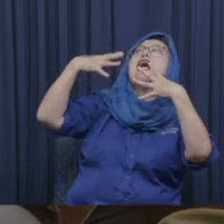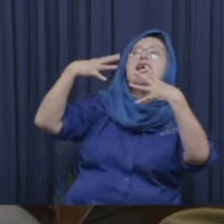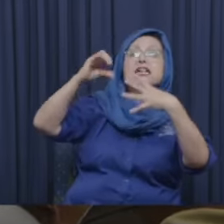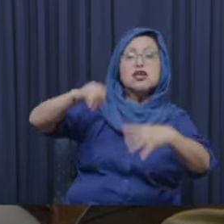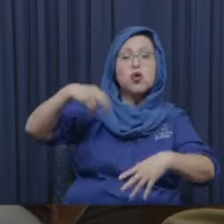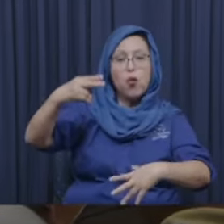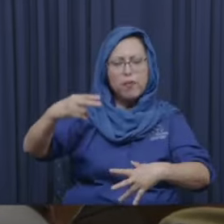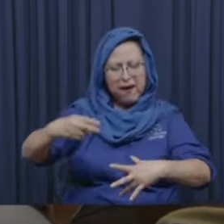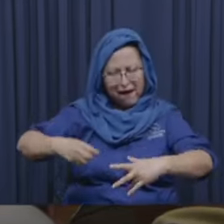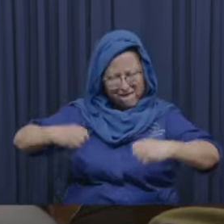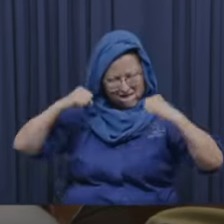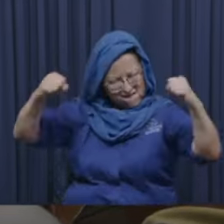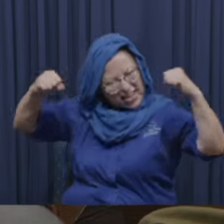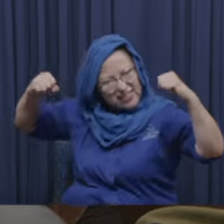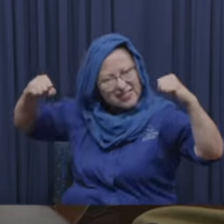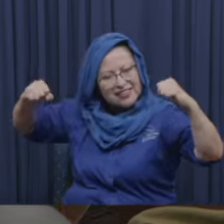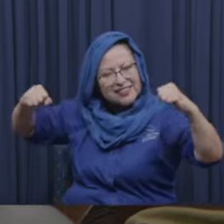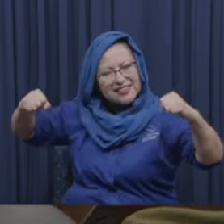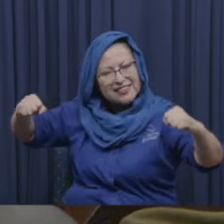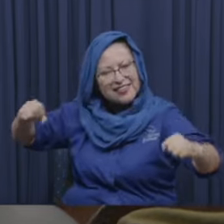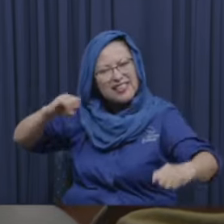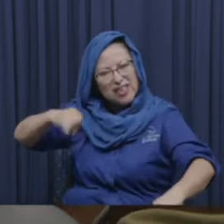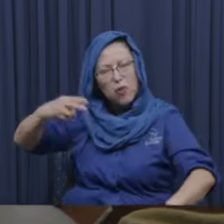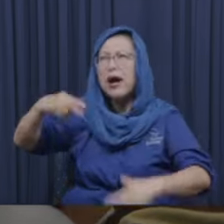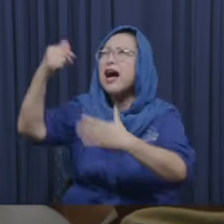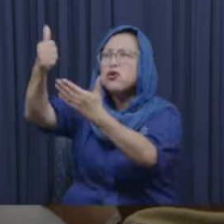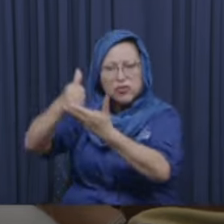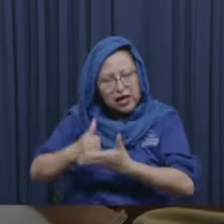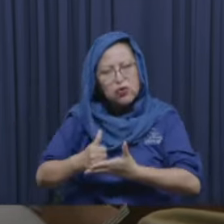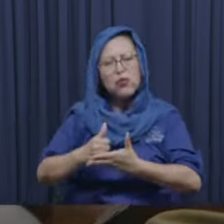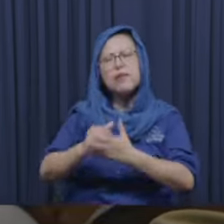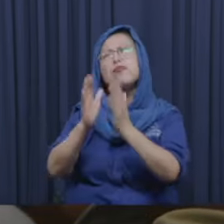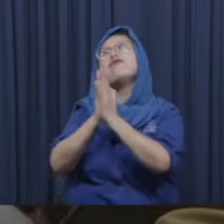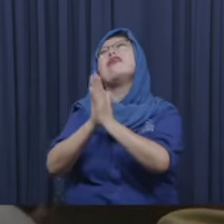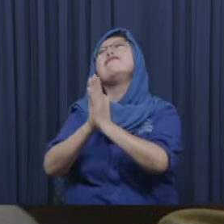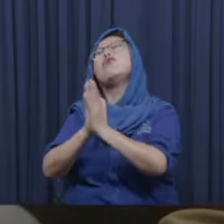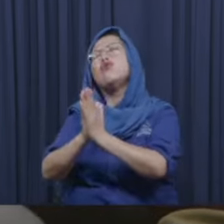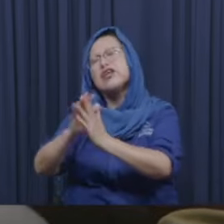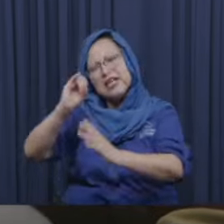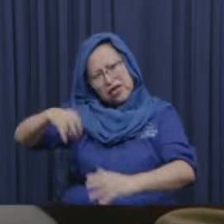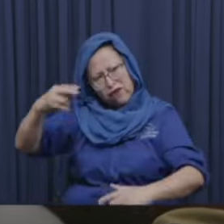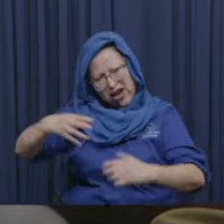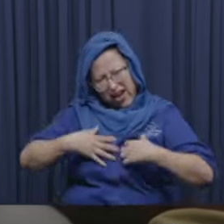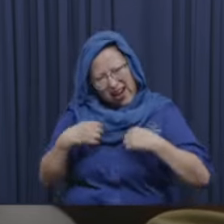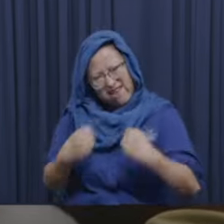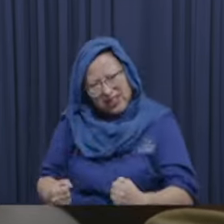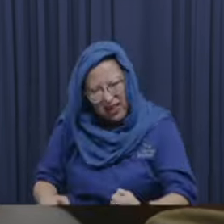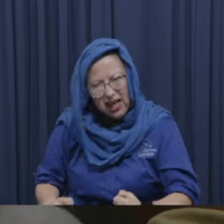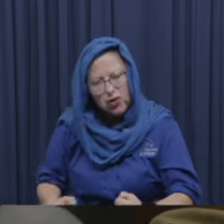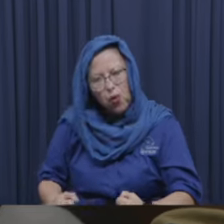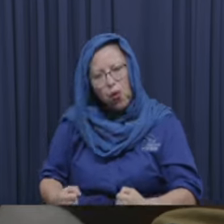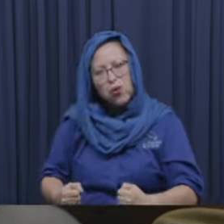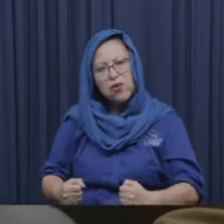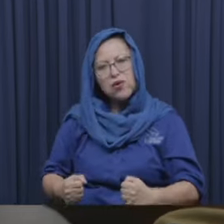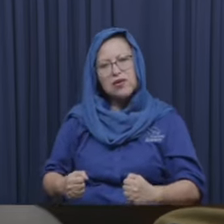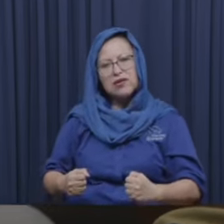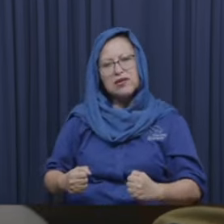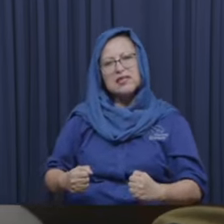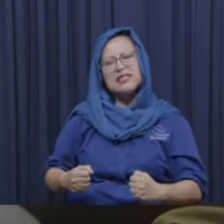los ejércitos revélate como Jehová yire revélate como Jehová rafá tu pueblo padre